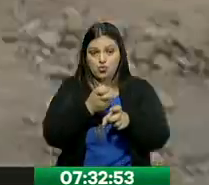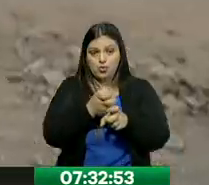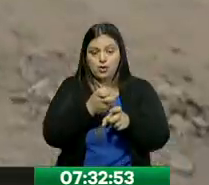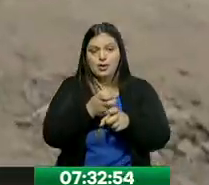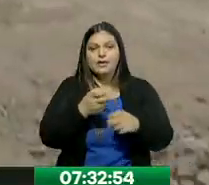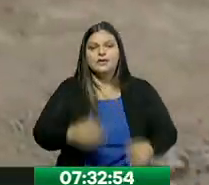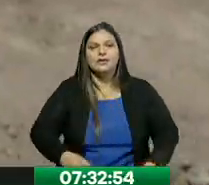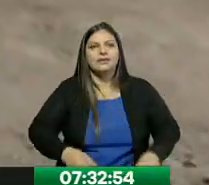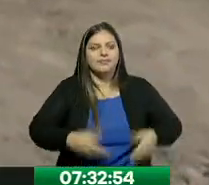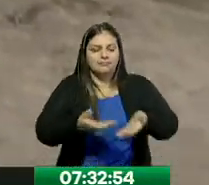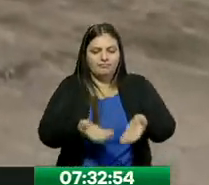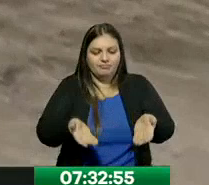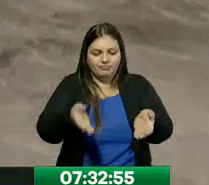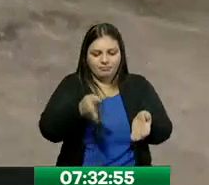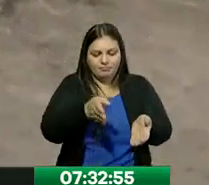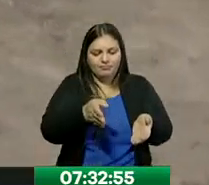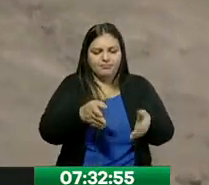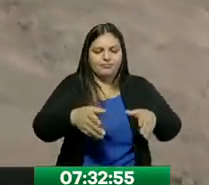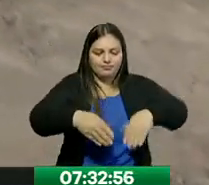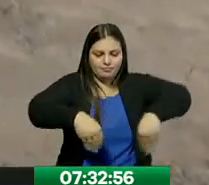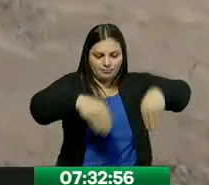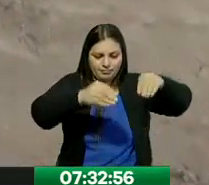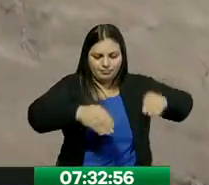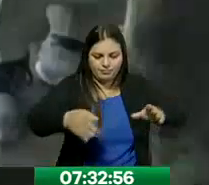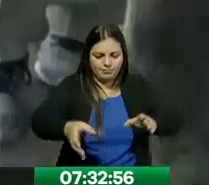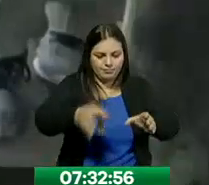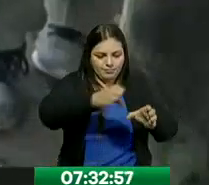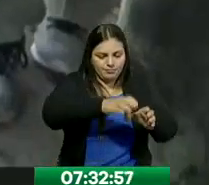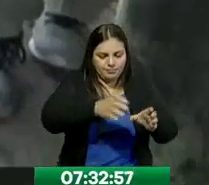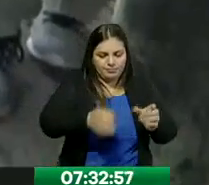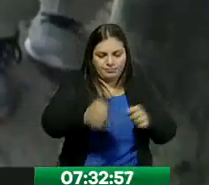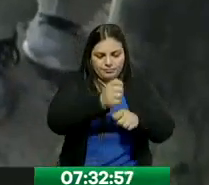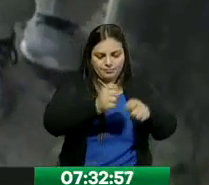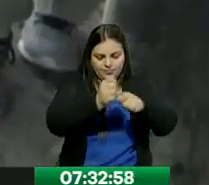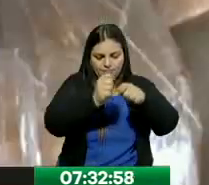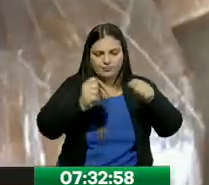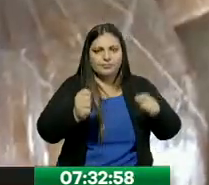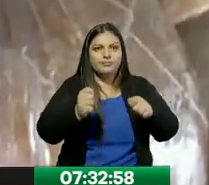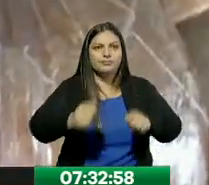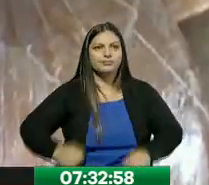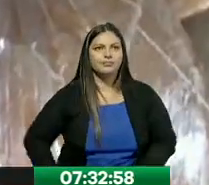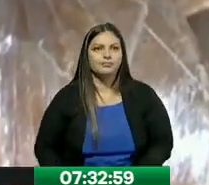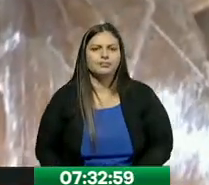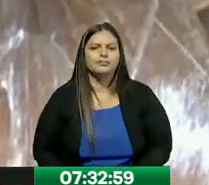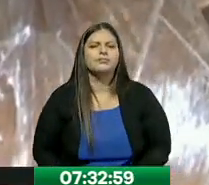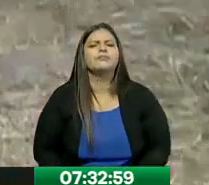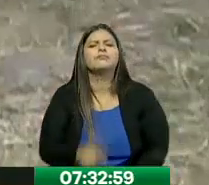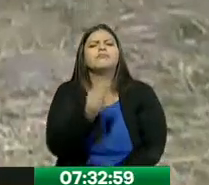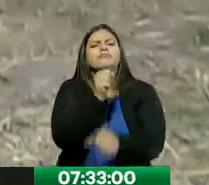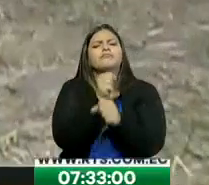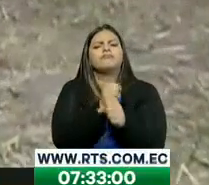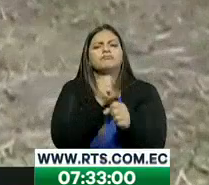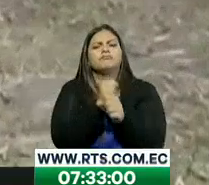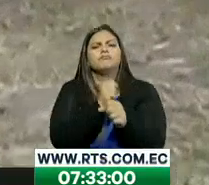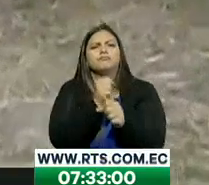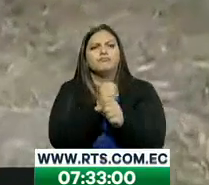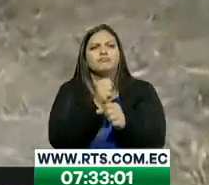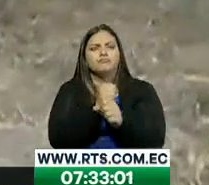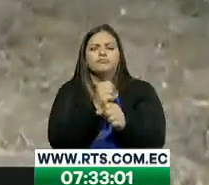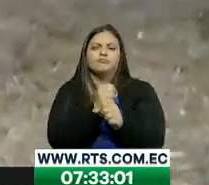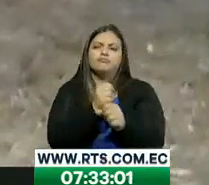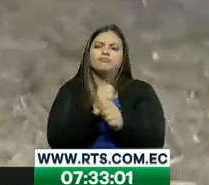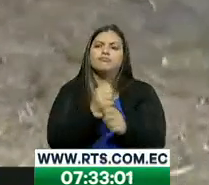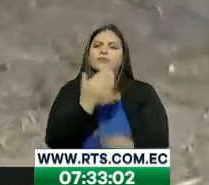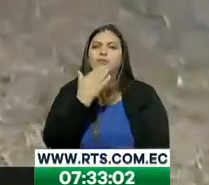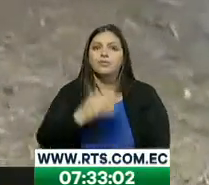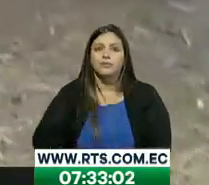toquilla. Pero Juan no solo se dedica a la producción inclaudicable de panela. Desde la partida de su